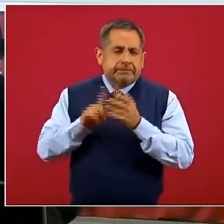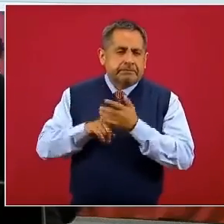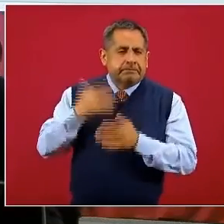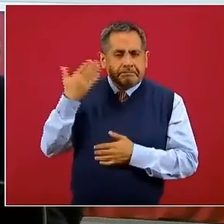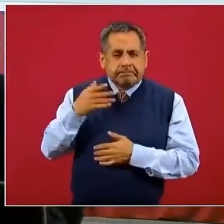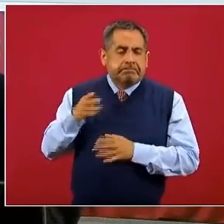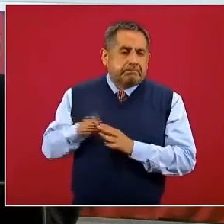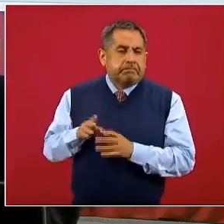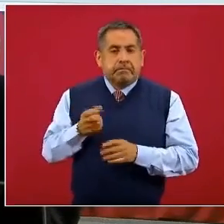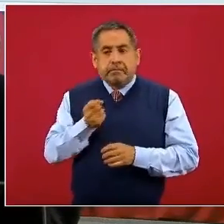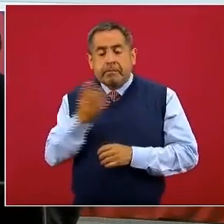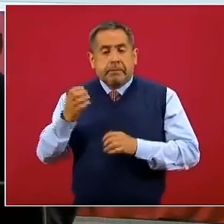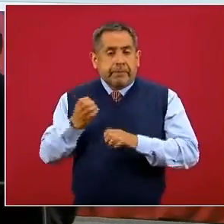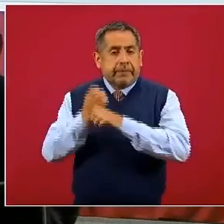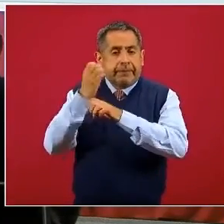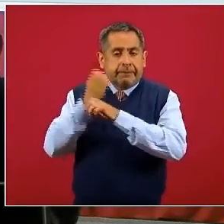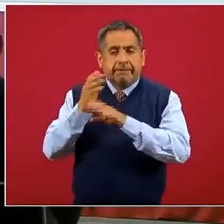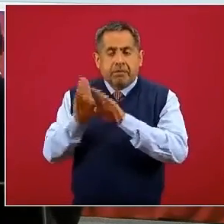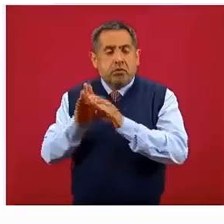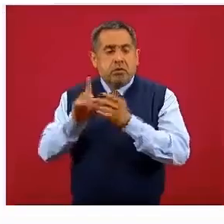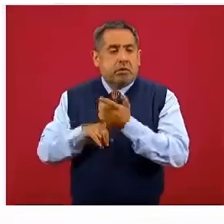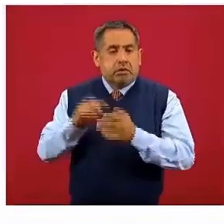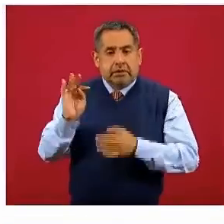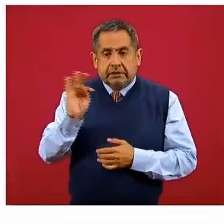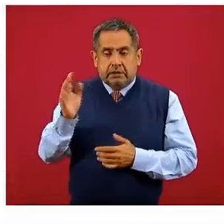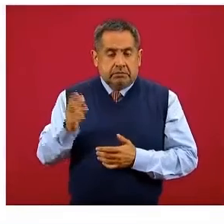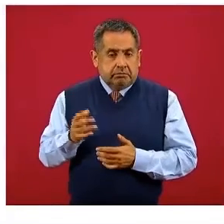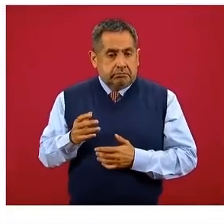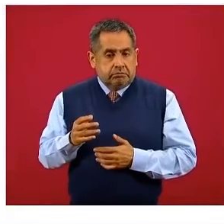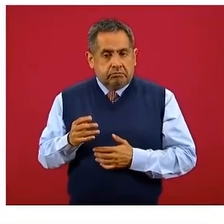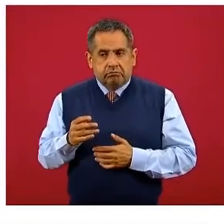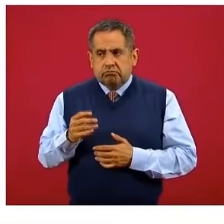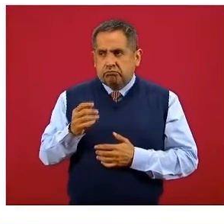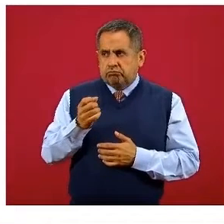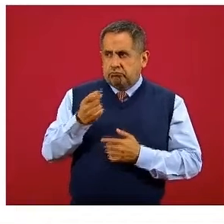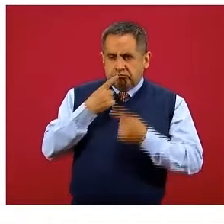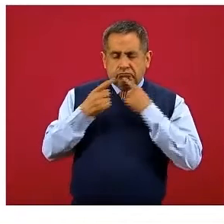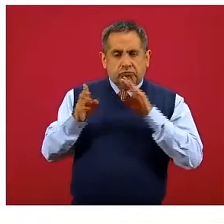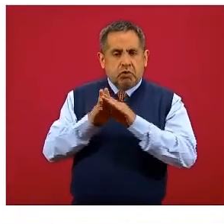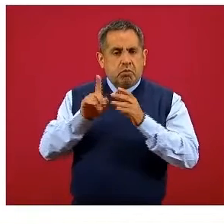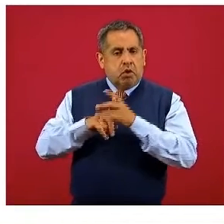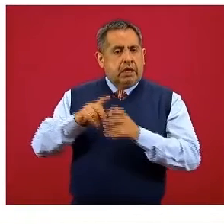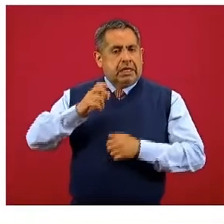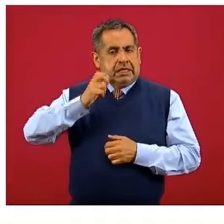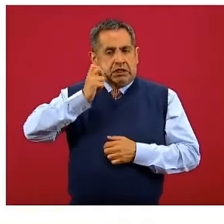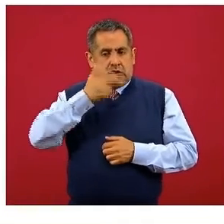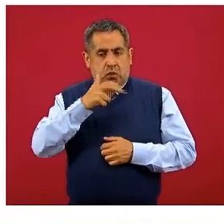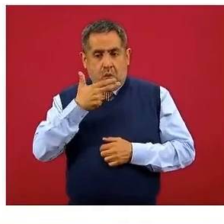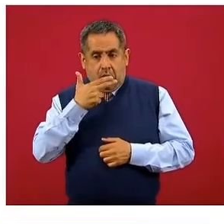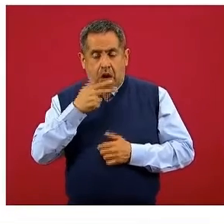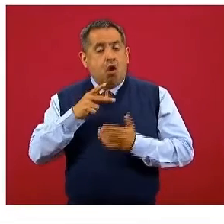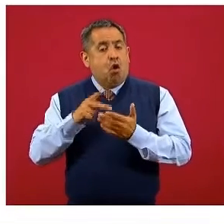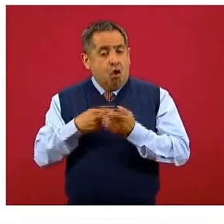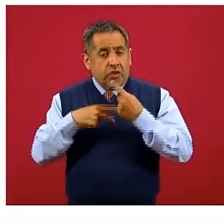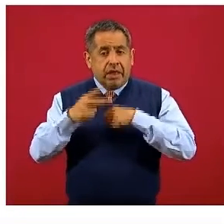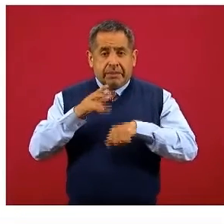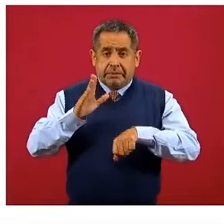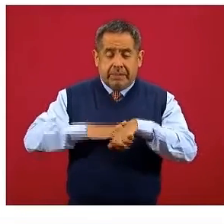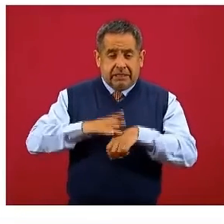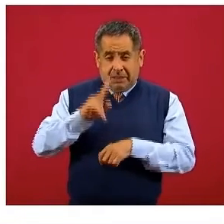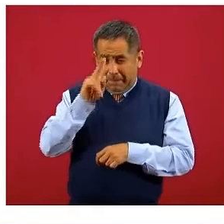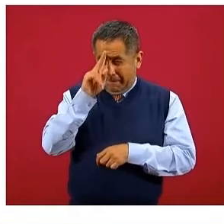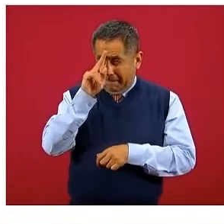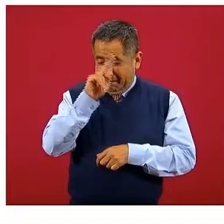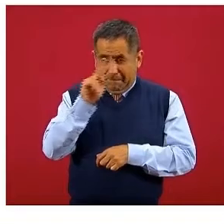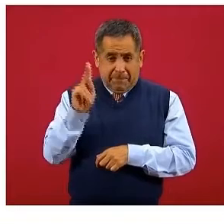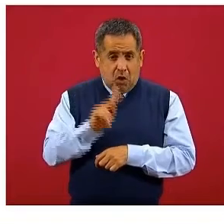ver, había entidades que en su momento había regresado, en el caso específico de Chihuahua, al nivel de riesgo máximo, y